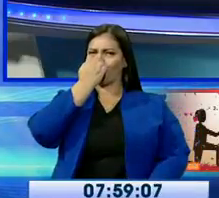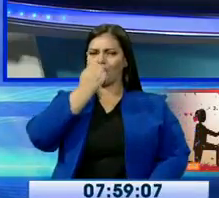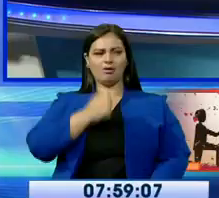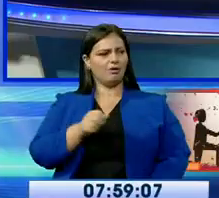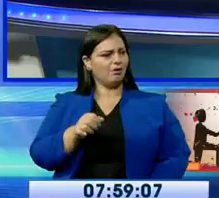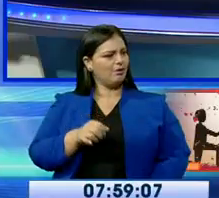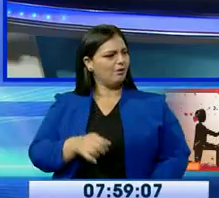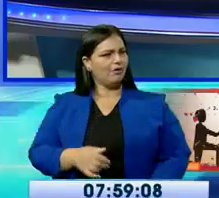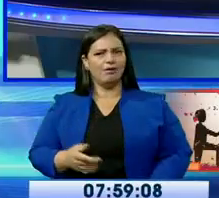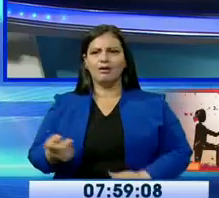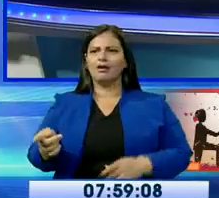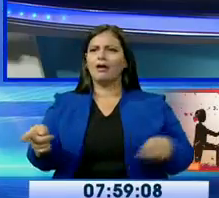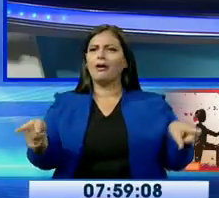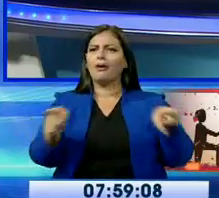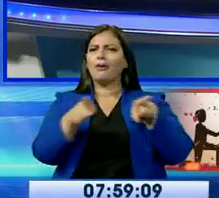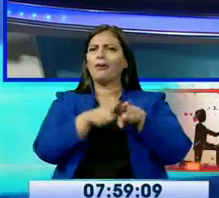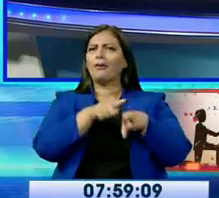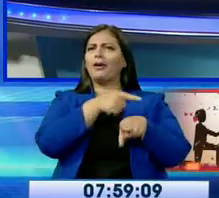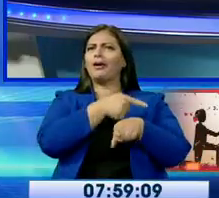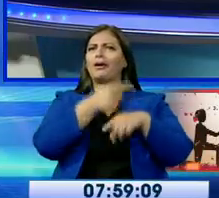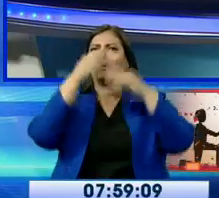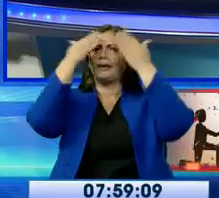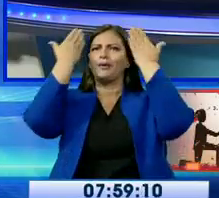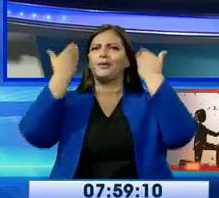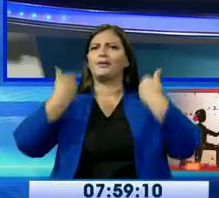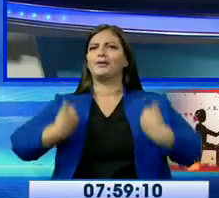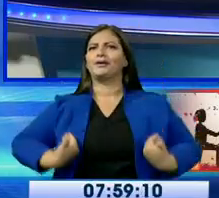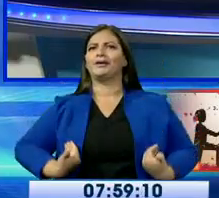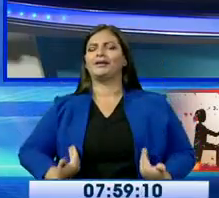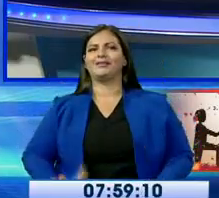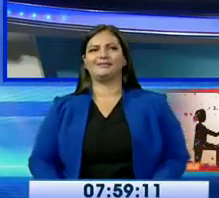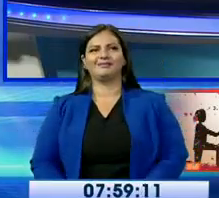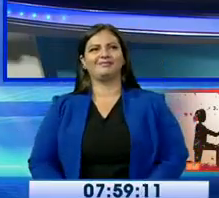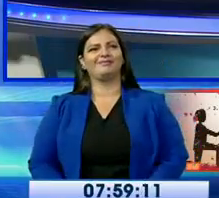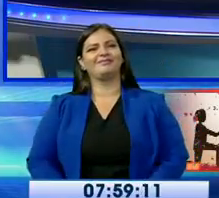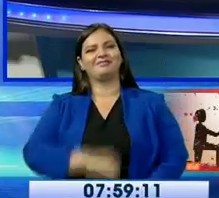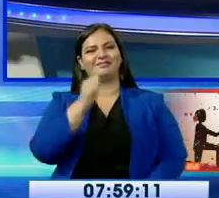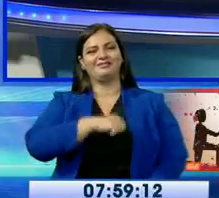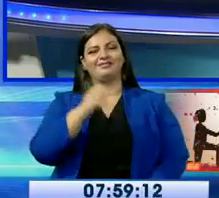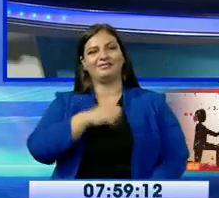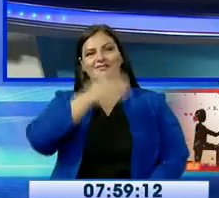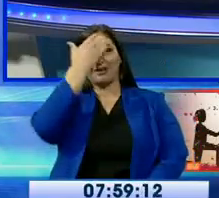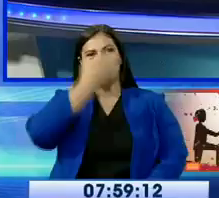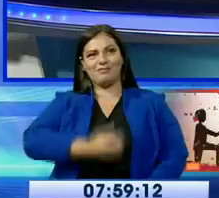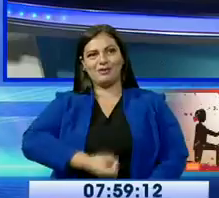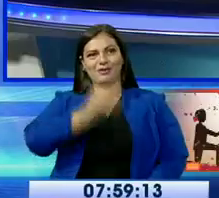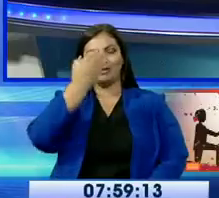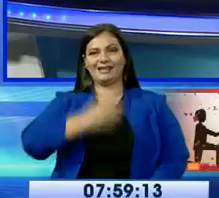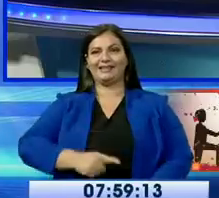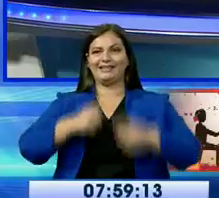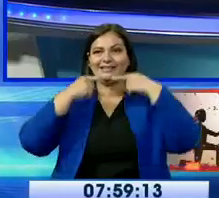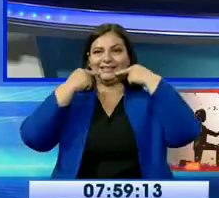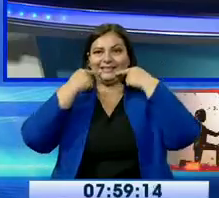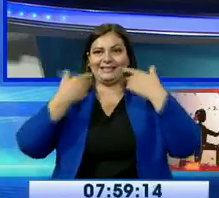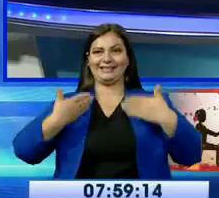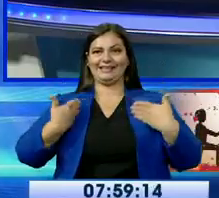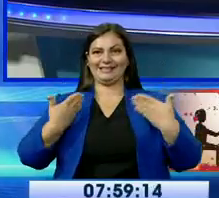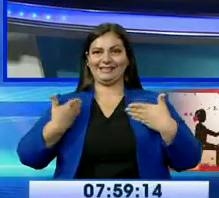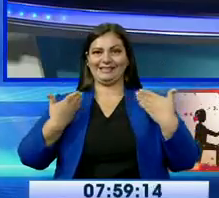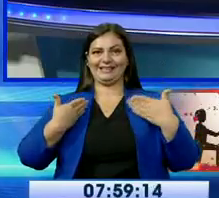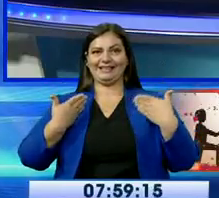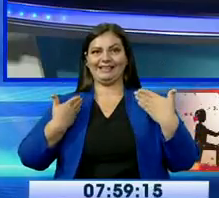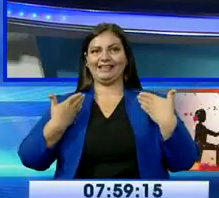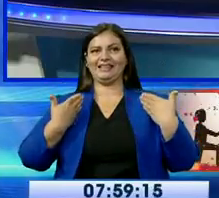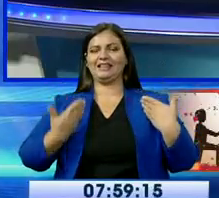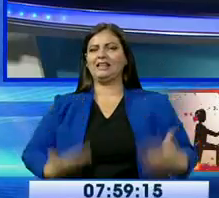Pasión. Así es. Muy buenos días, compañeros, y buenos días a todos nuestros televidentes. Muy feliz. Aunque uno dice que debe celebrar el Día del Amor y